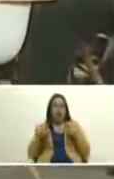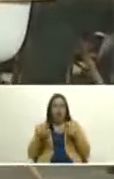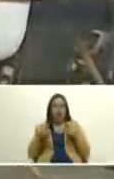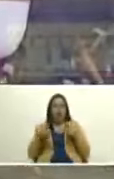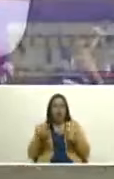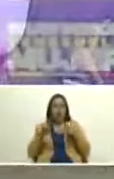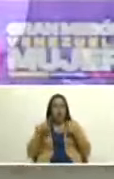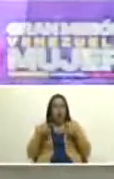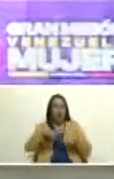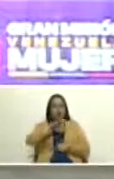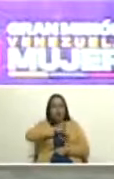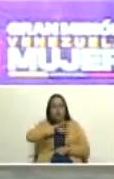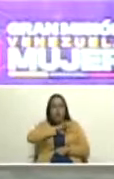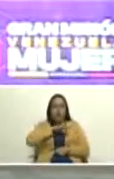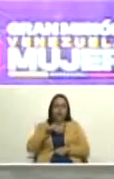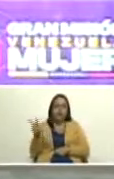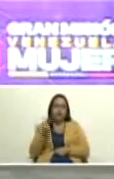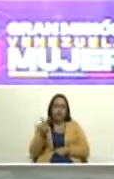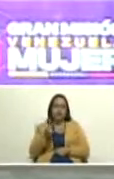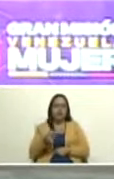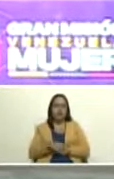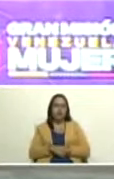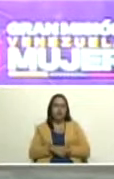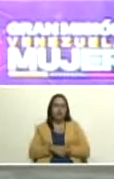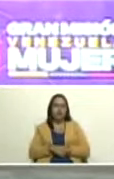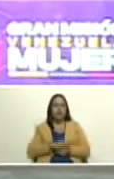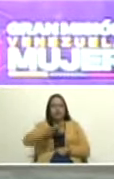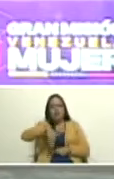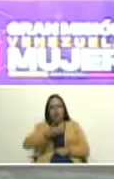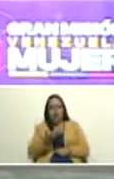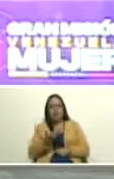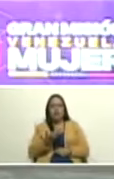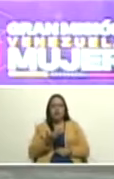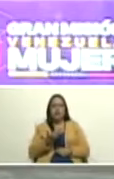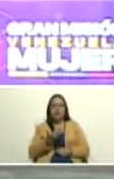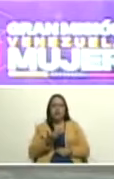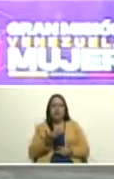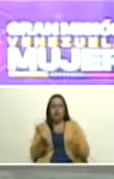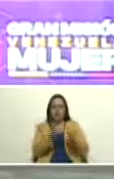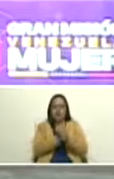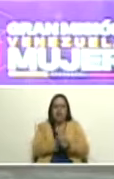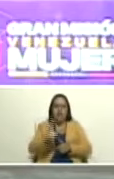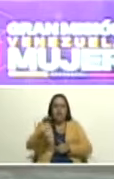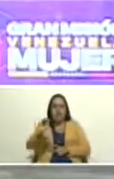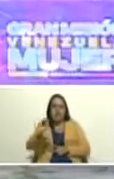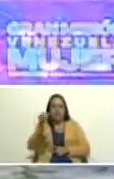ojalá en la sociedad venezolana, poder lograr